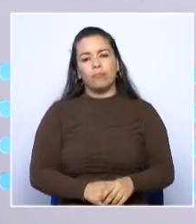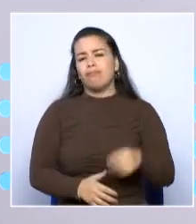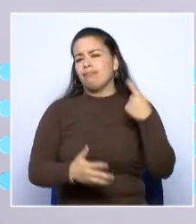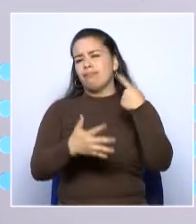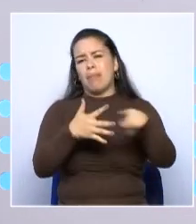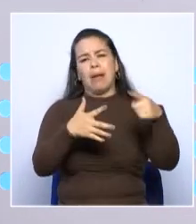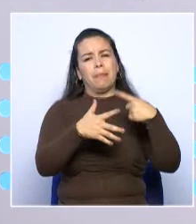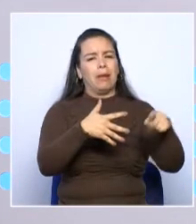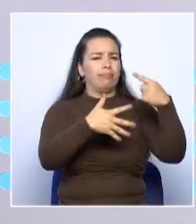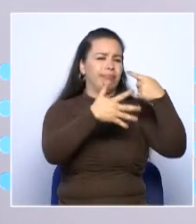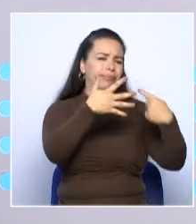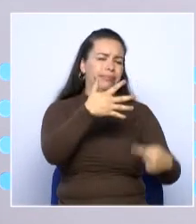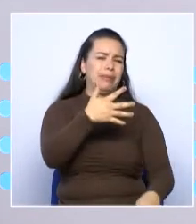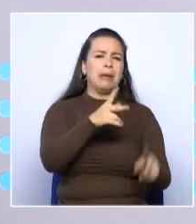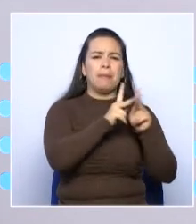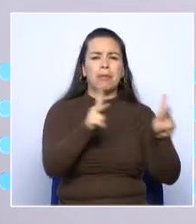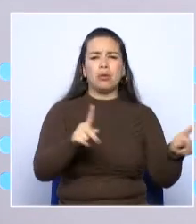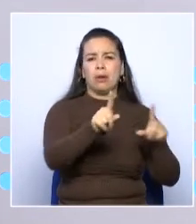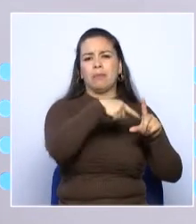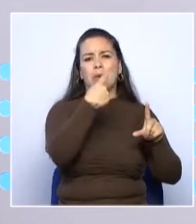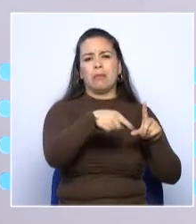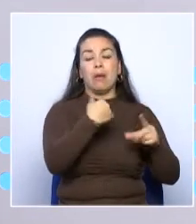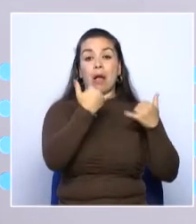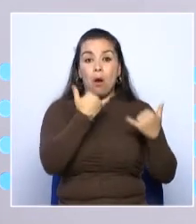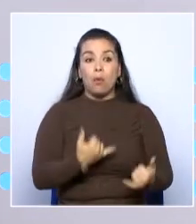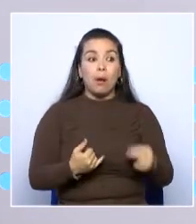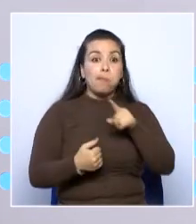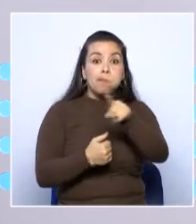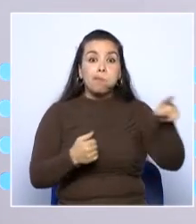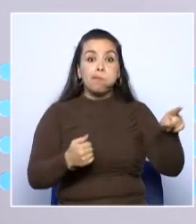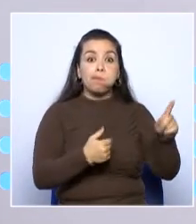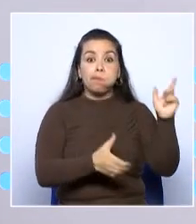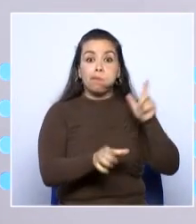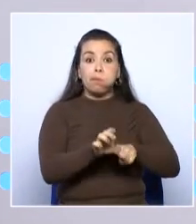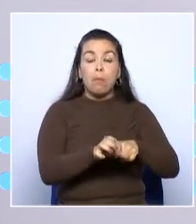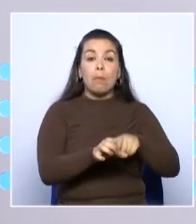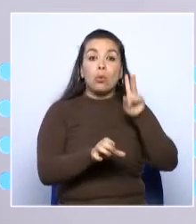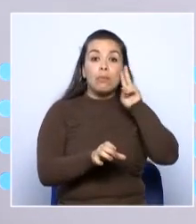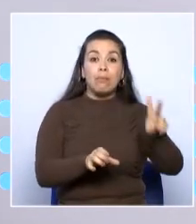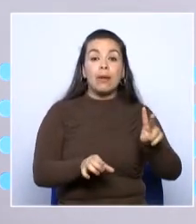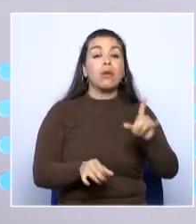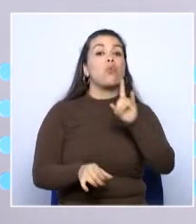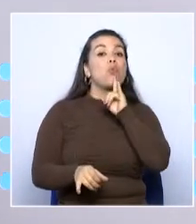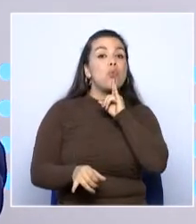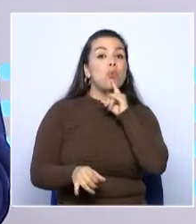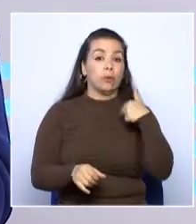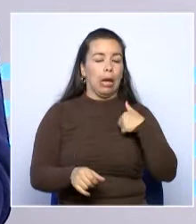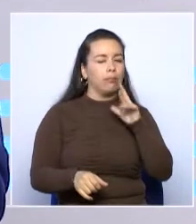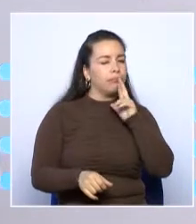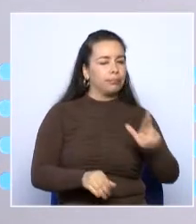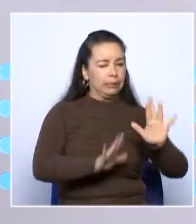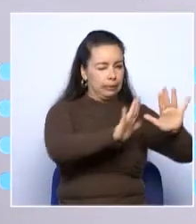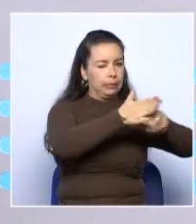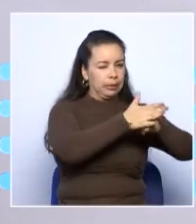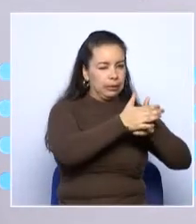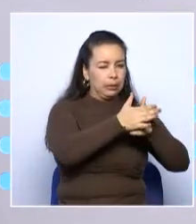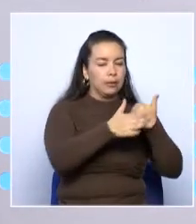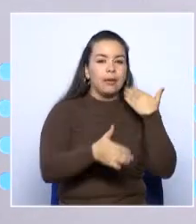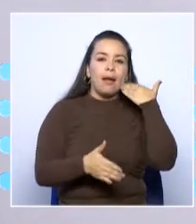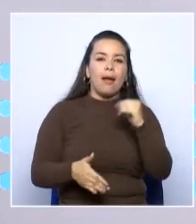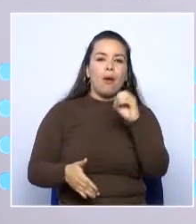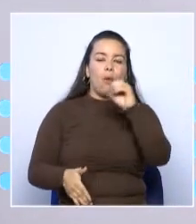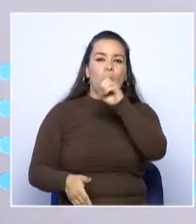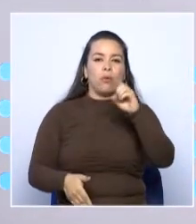fin, tantas personas tenemos en este momento en vivo que nos están viendo en California, que ya voy a responder la pregunta de